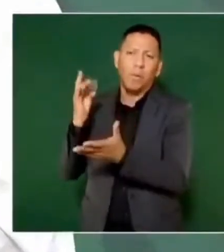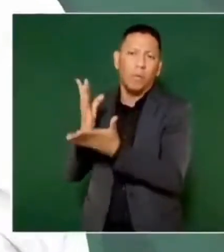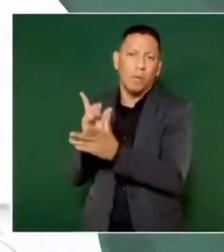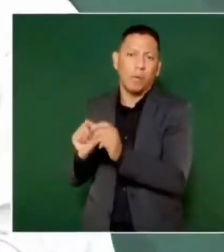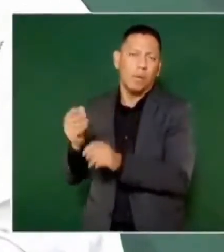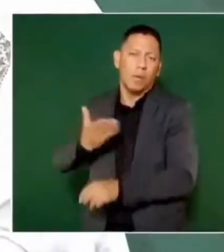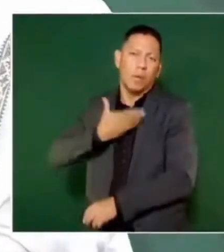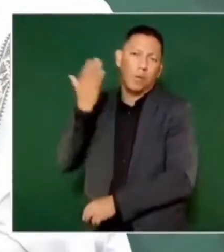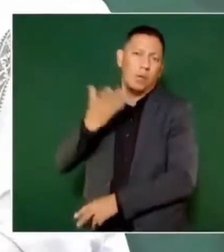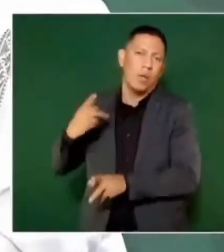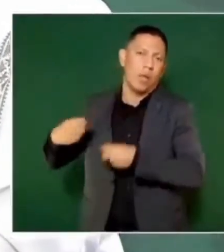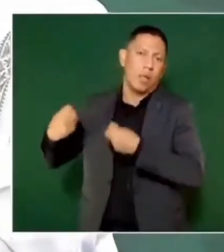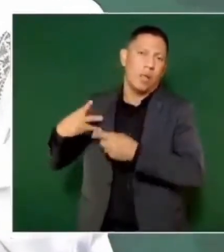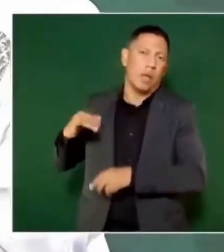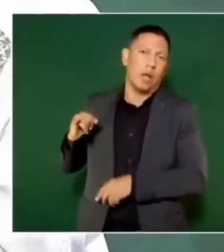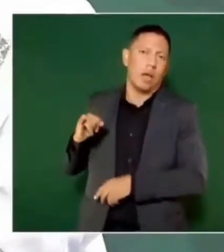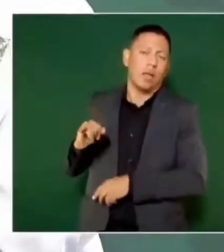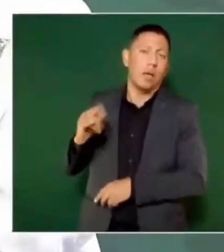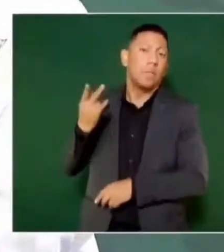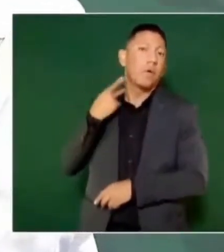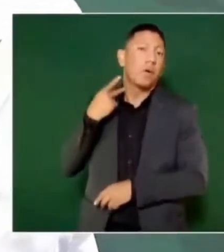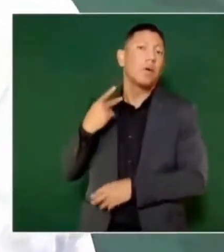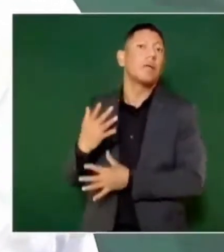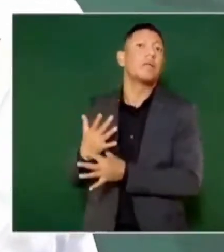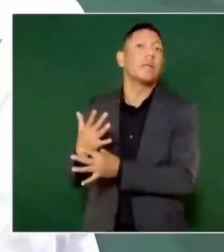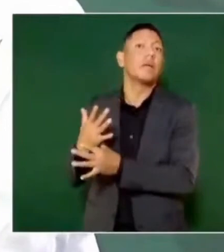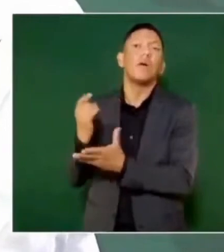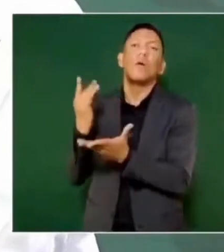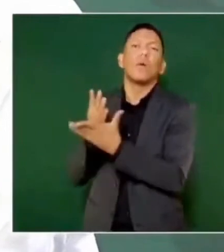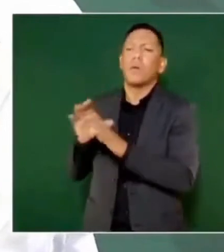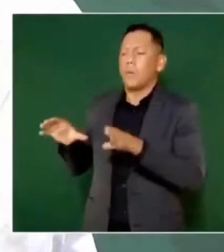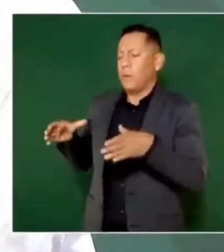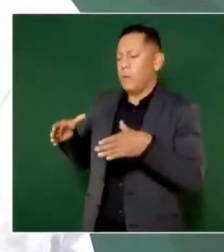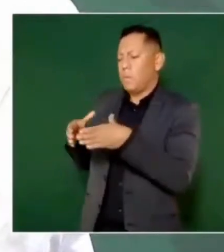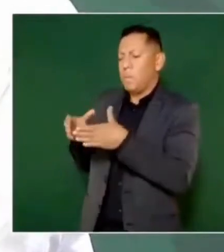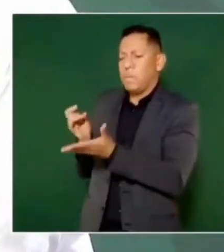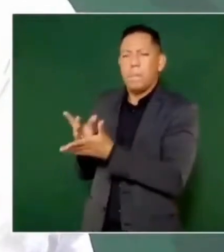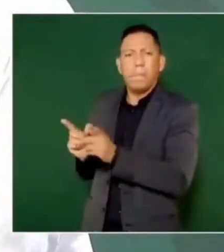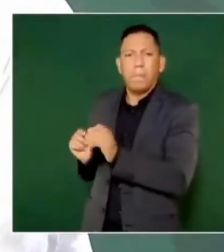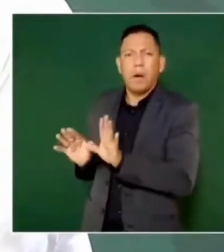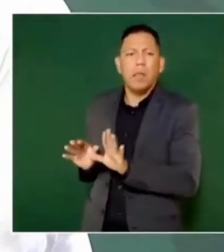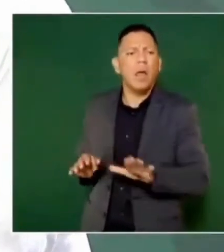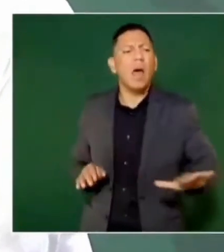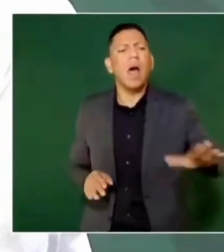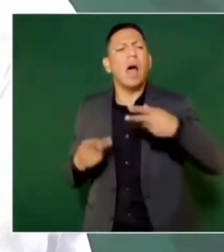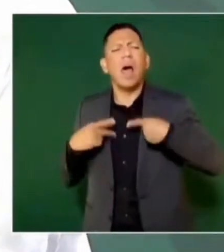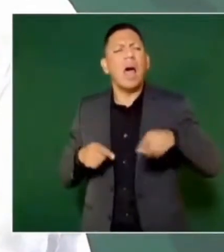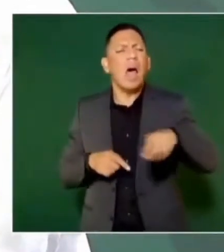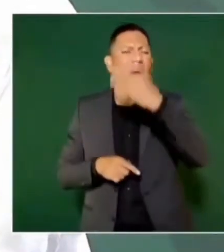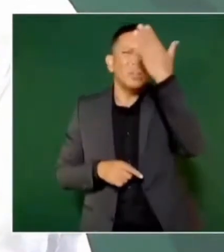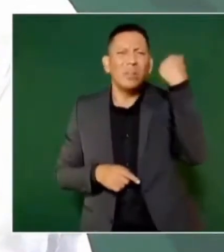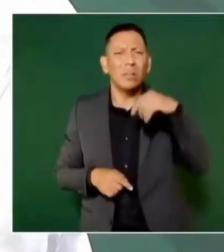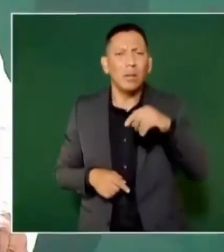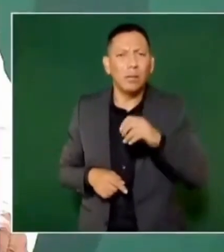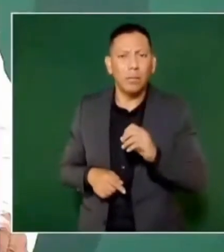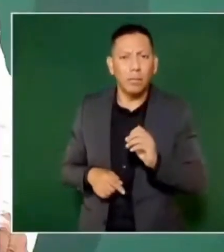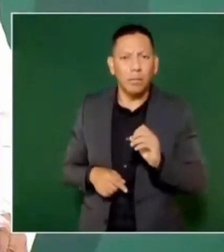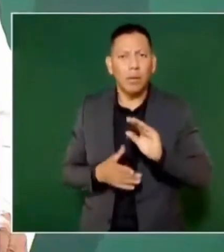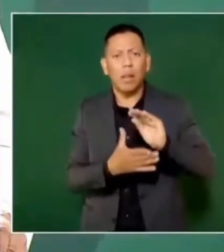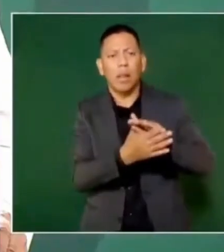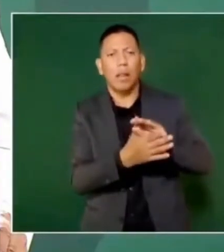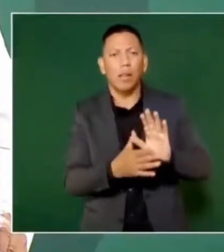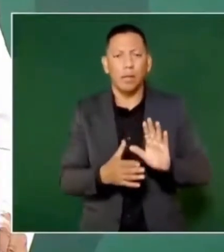tradicionales que decían que la política era asunto de los políticos. No,